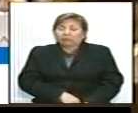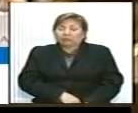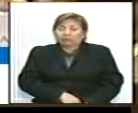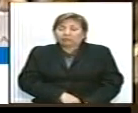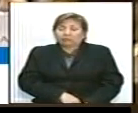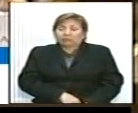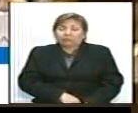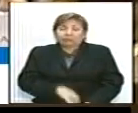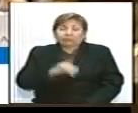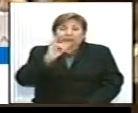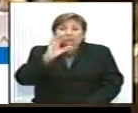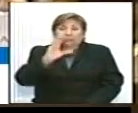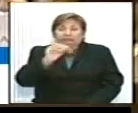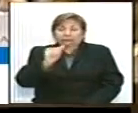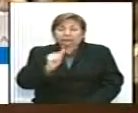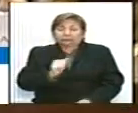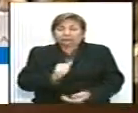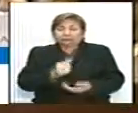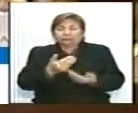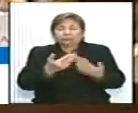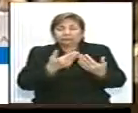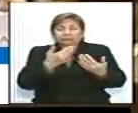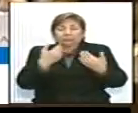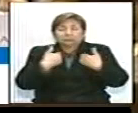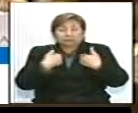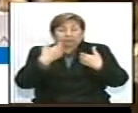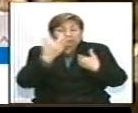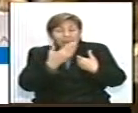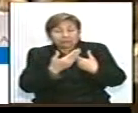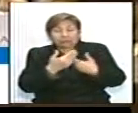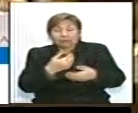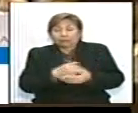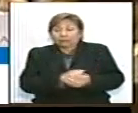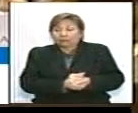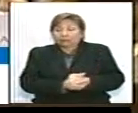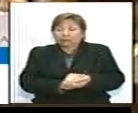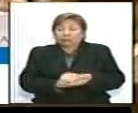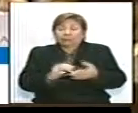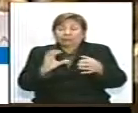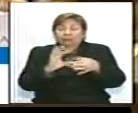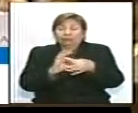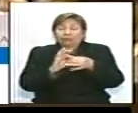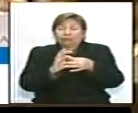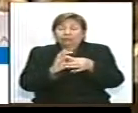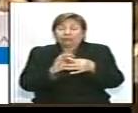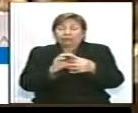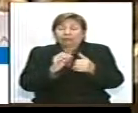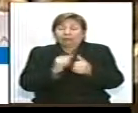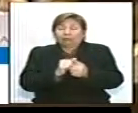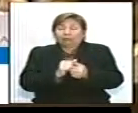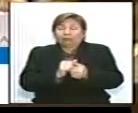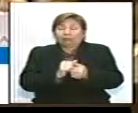En ICA, los que pertenecen a la unidad de